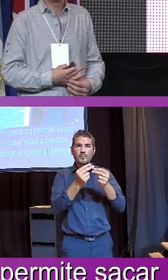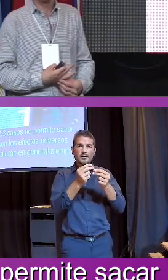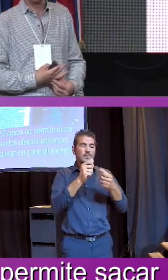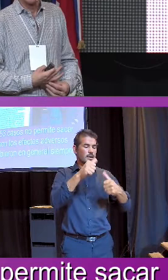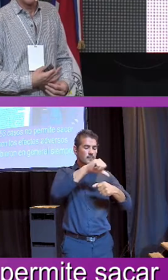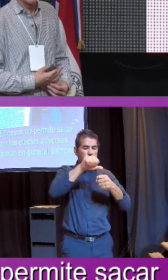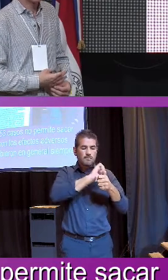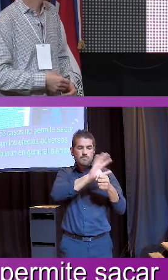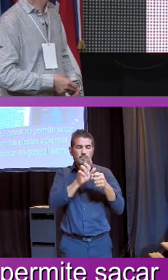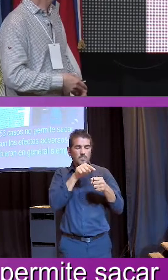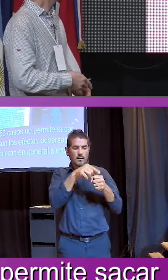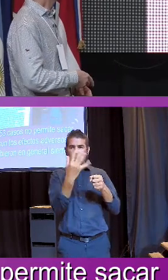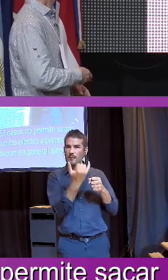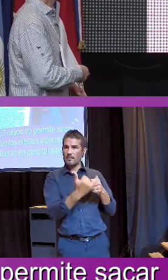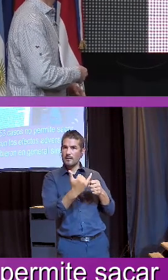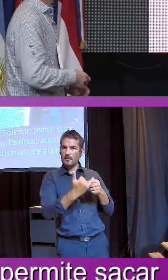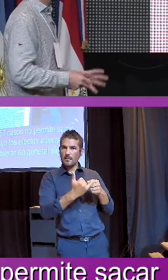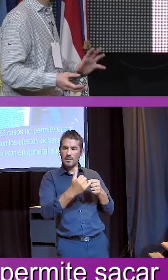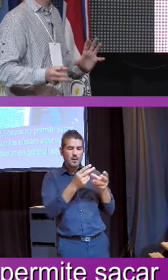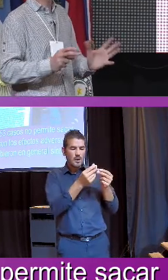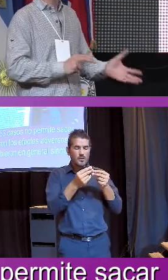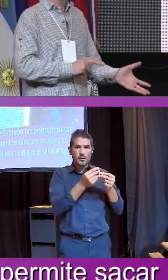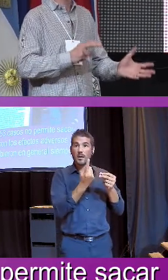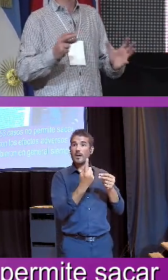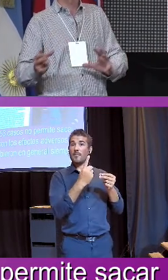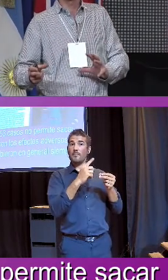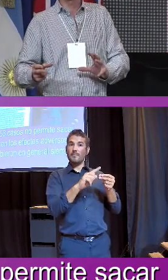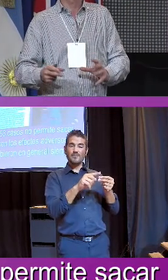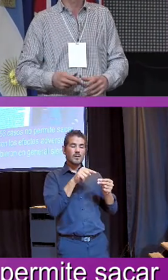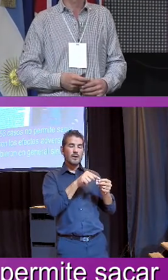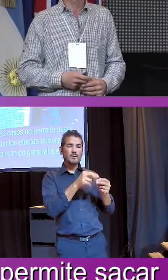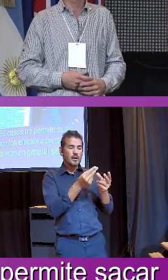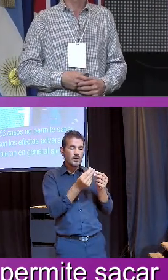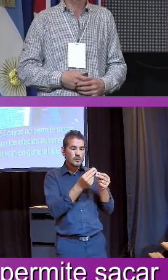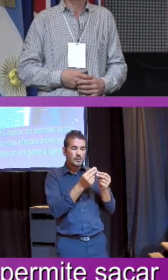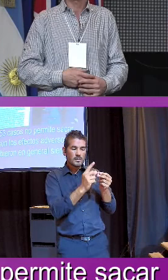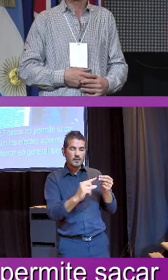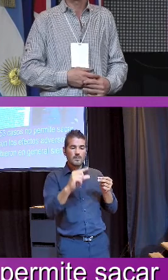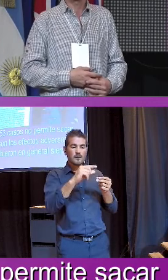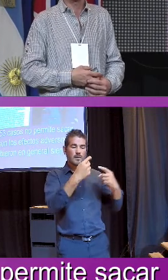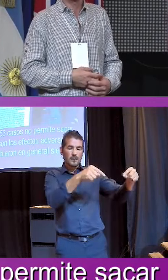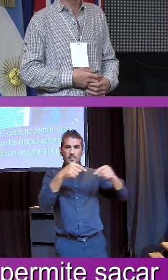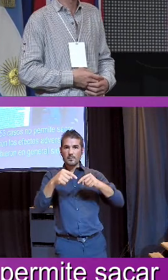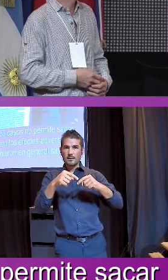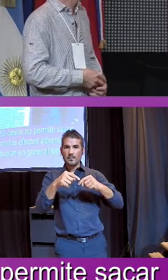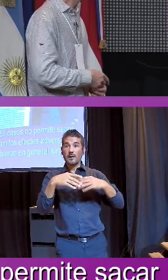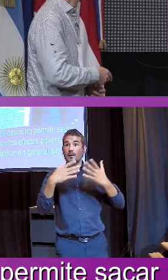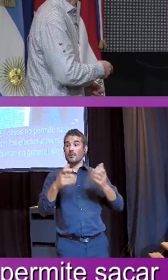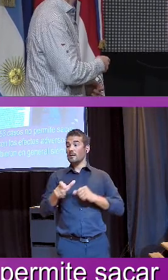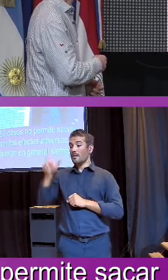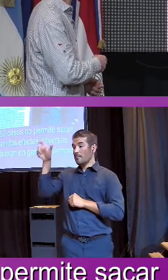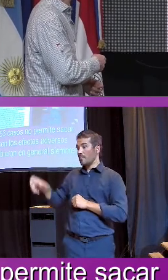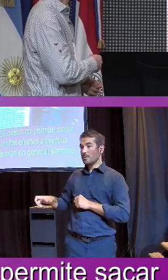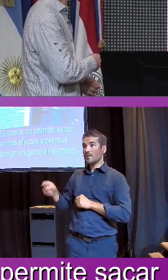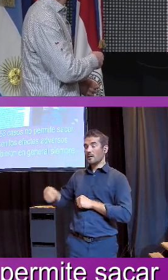componentes del cannabis, ¿sí? Con una proporción de 20:1 cannabidiol tetrahidrocannabidiol, que es lo que están usando siempre los israelíes en